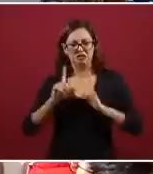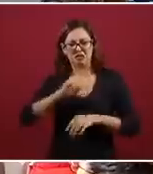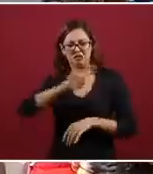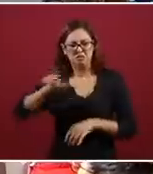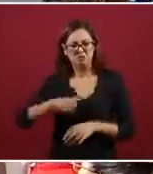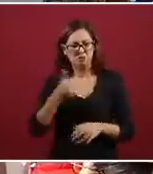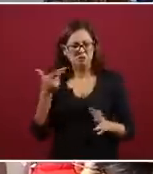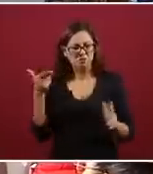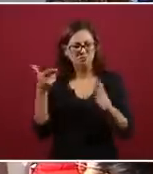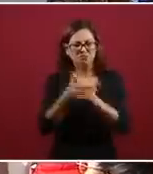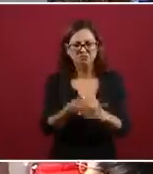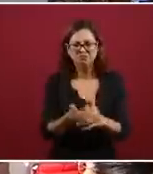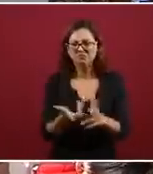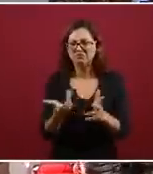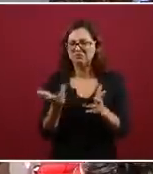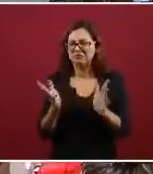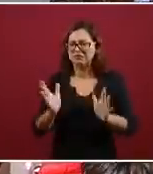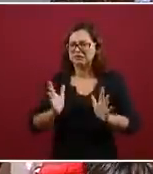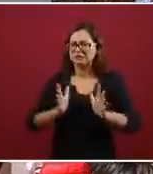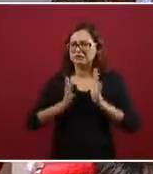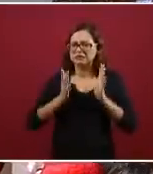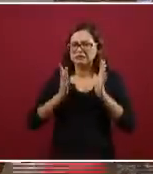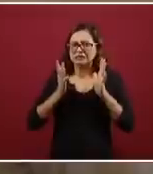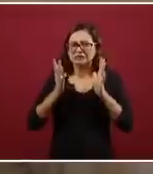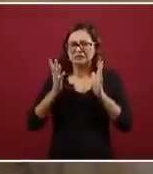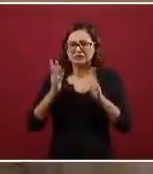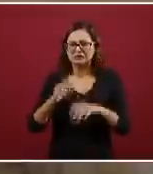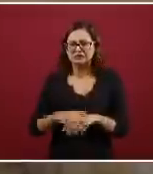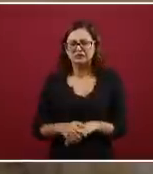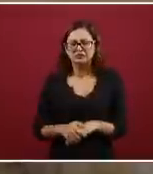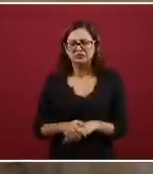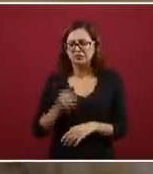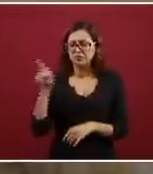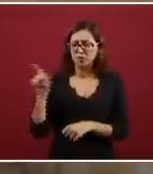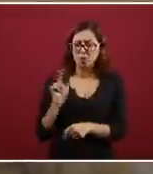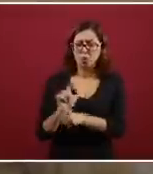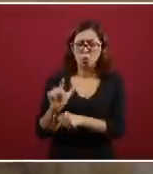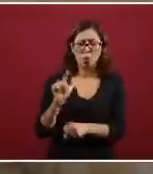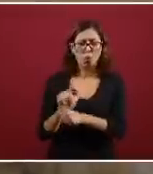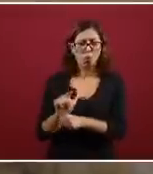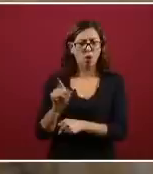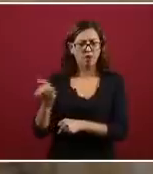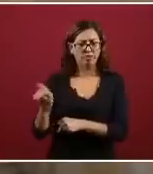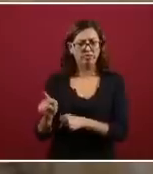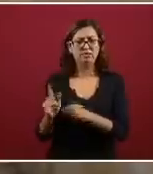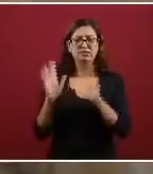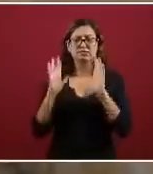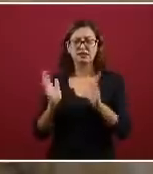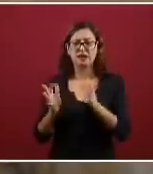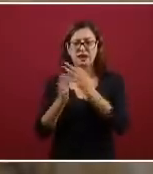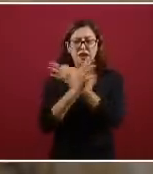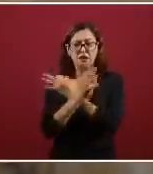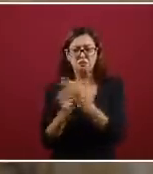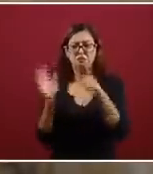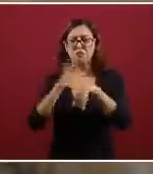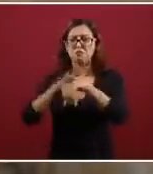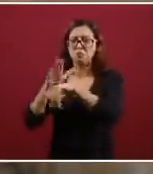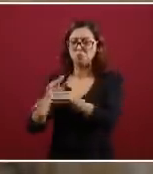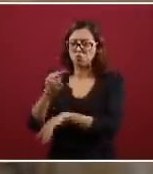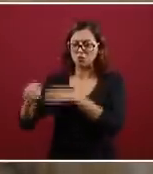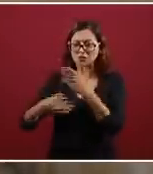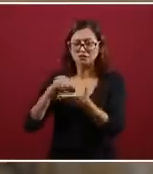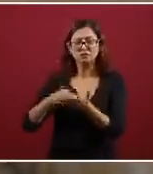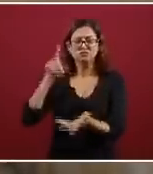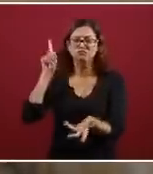ejecutarlas. En fin, en Guatemala ya se decretó toque de queda en algunos de sus